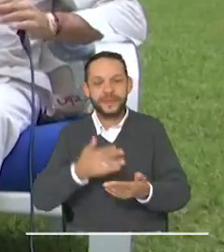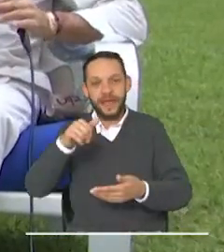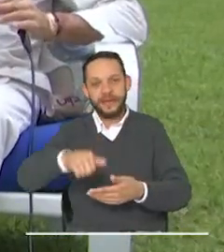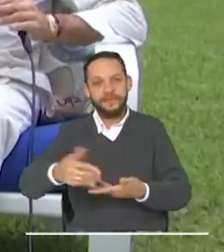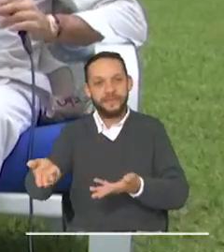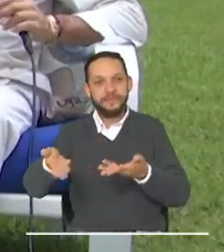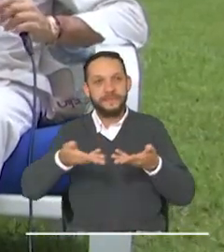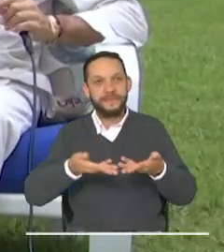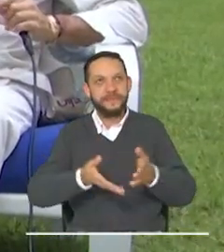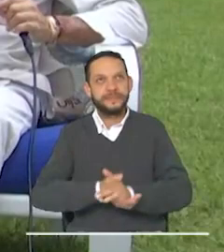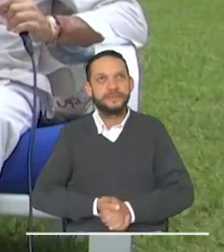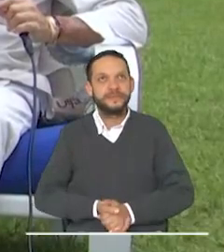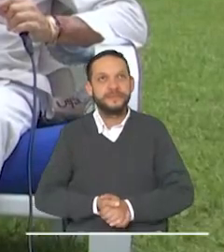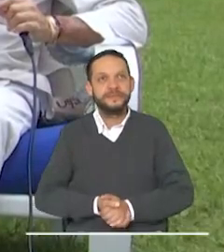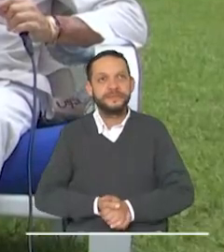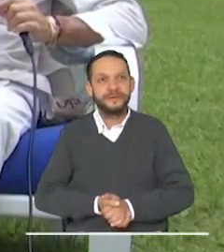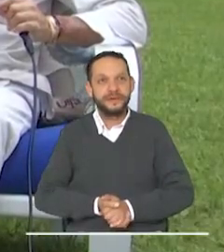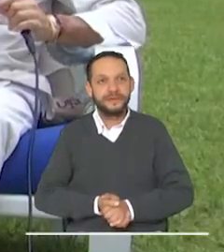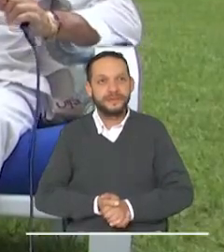bienvenido